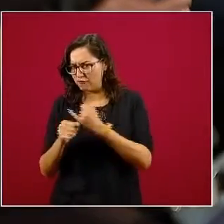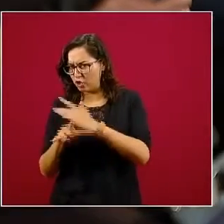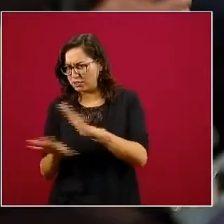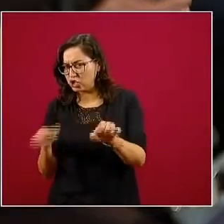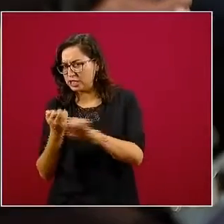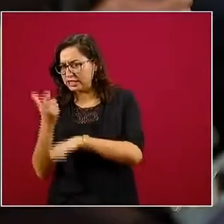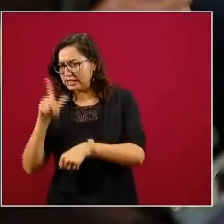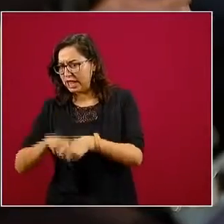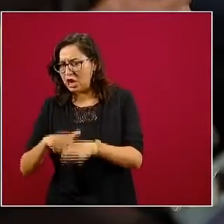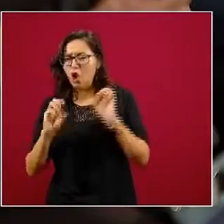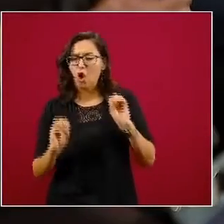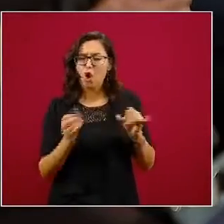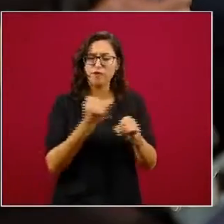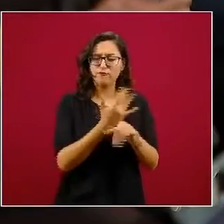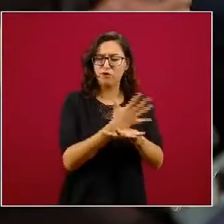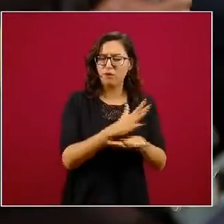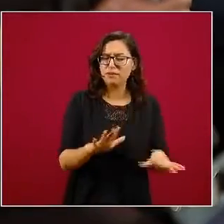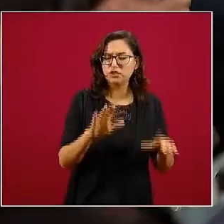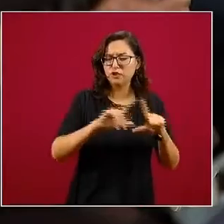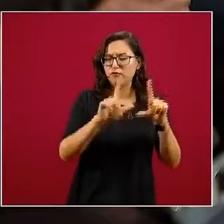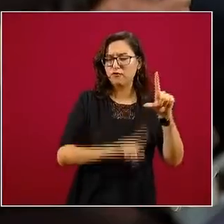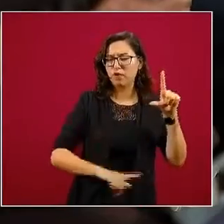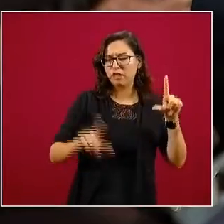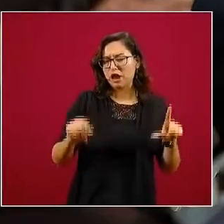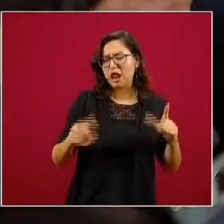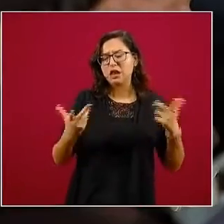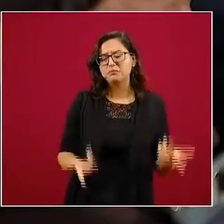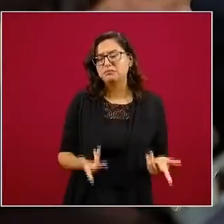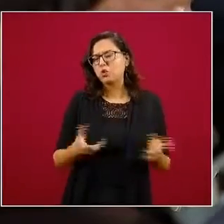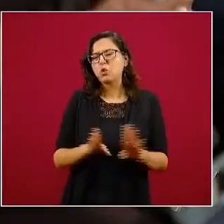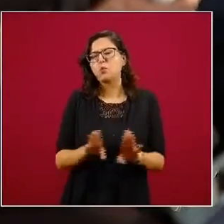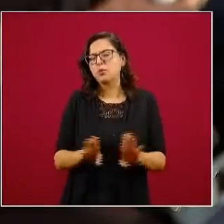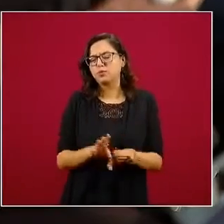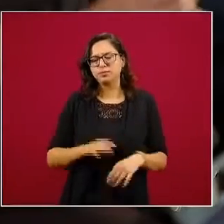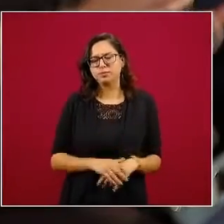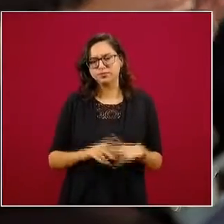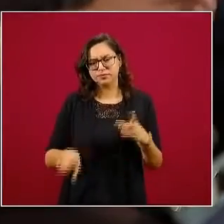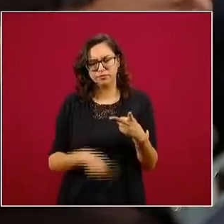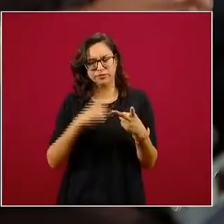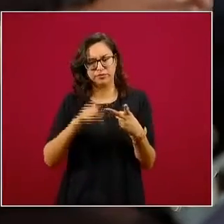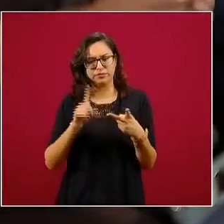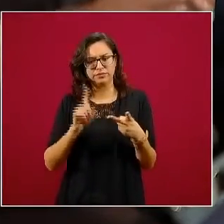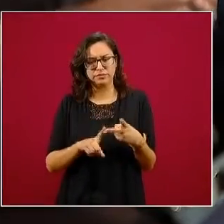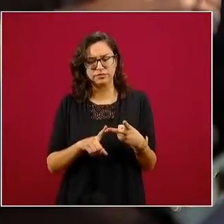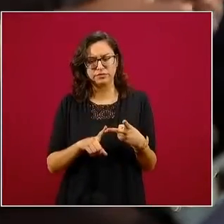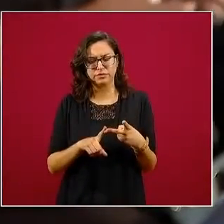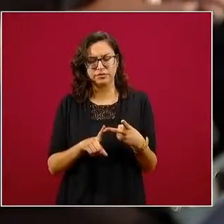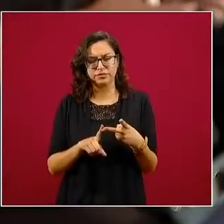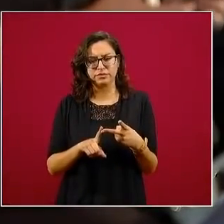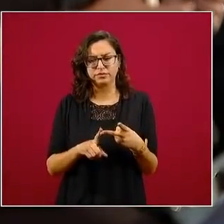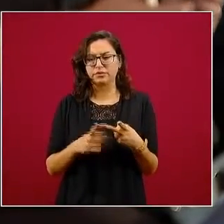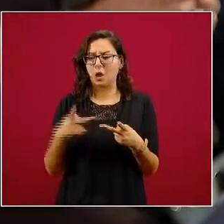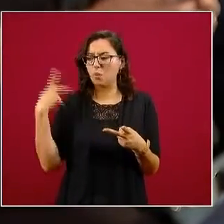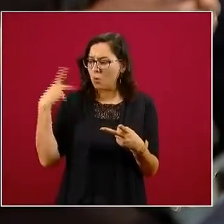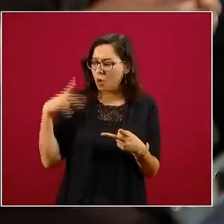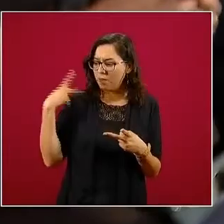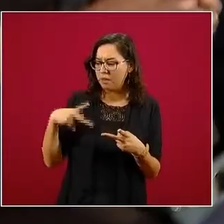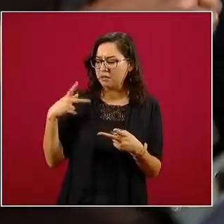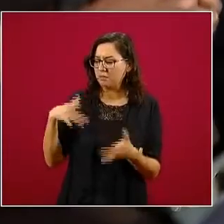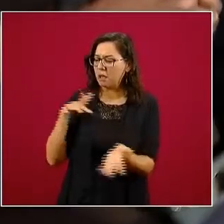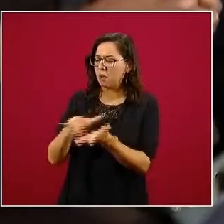otro, discrepar no implica pelearse, no implica tener diferencias irreconciliables. Tener diferentes